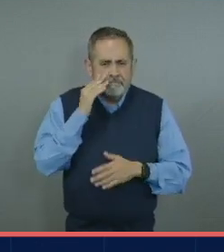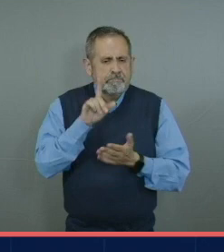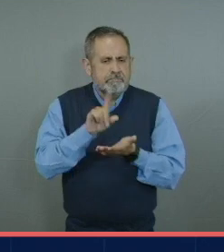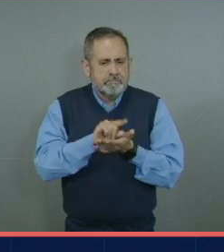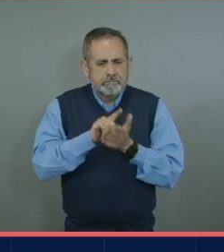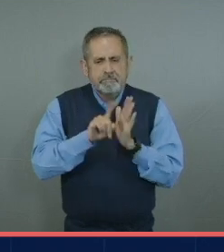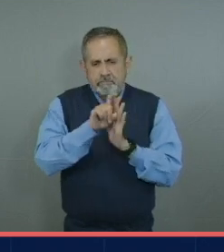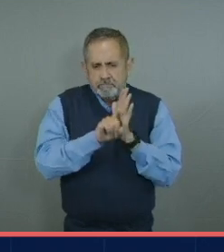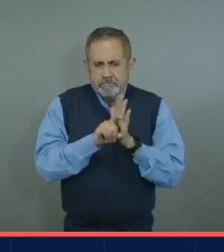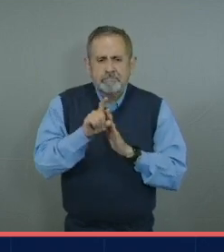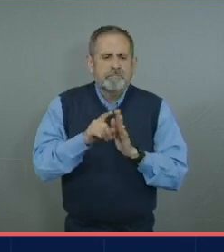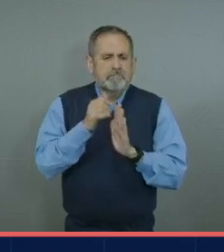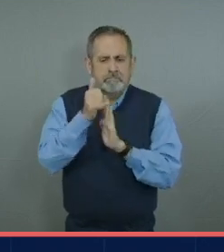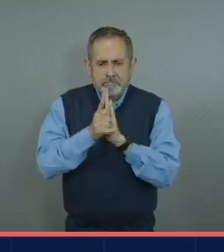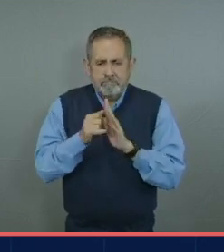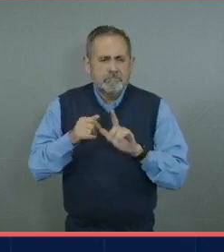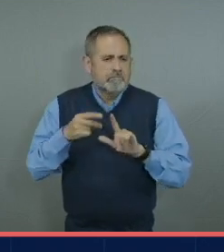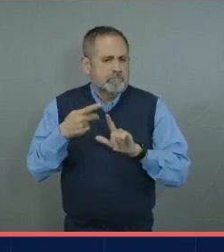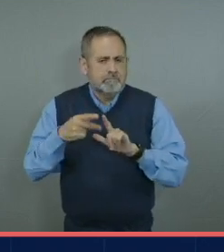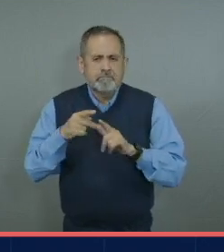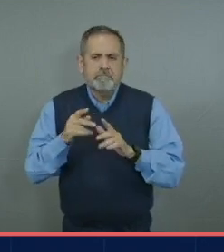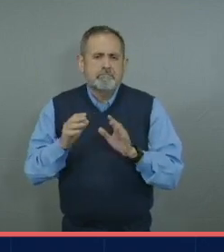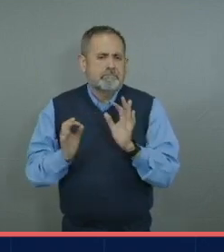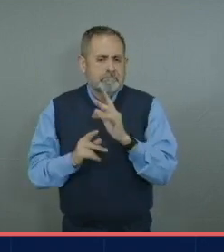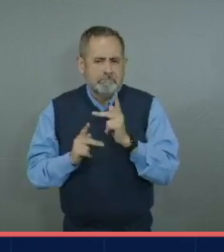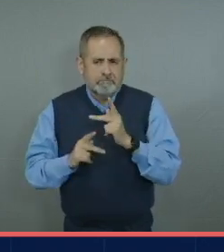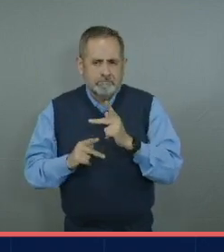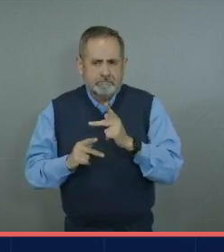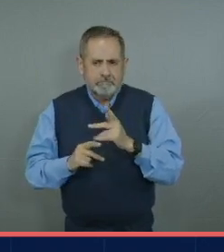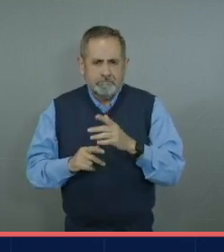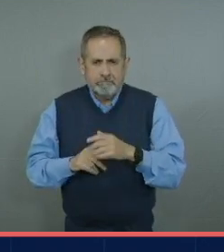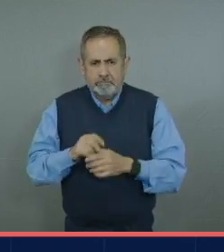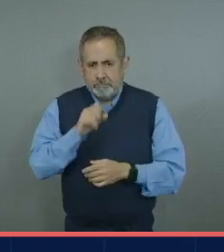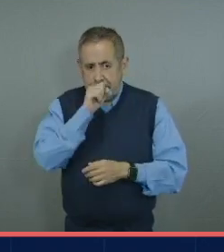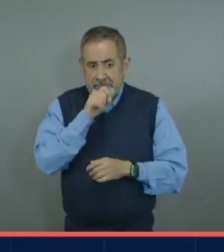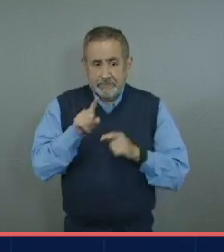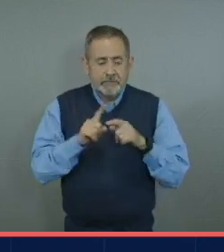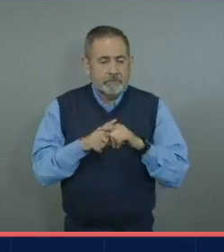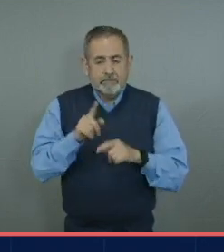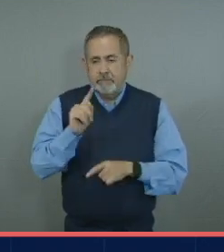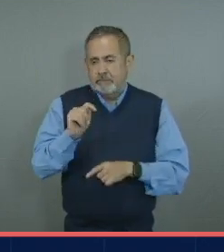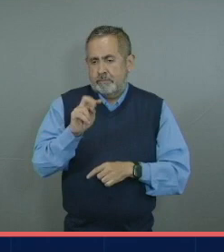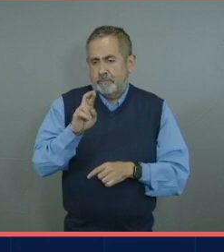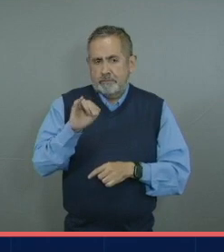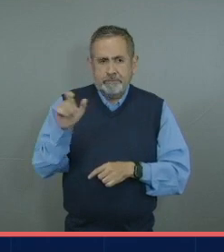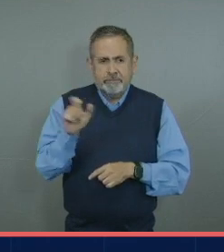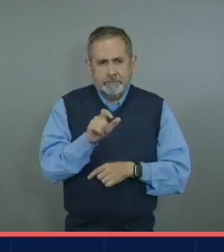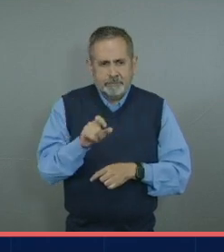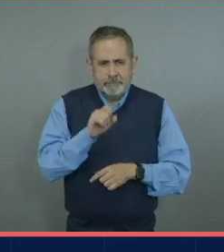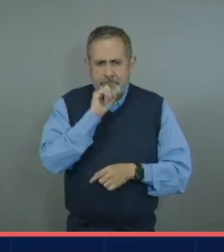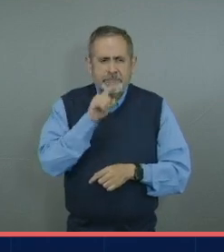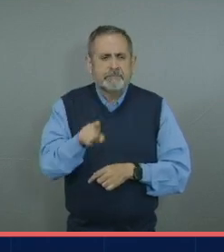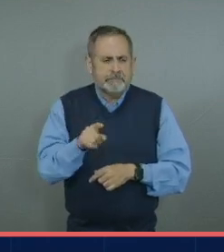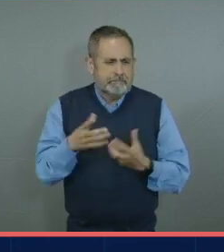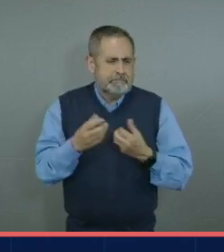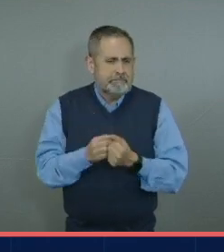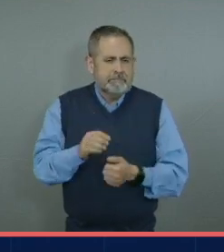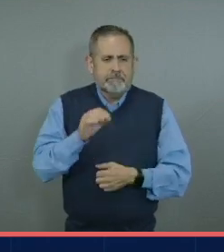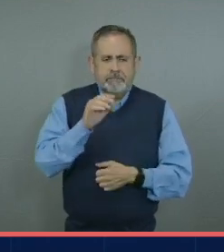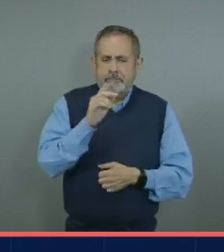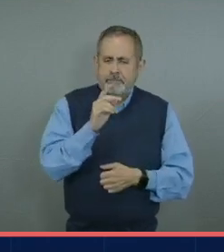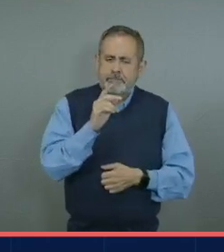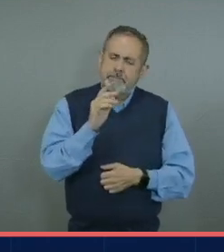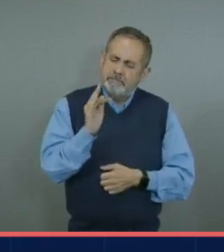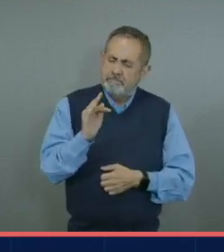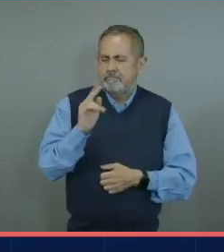de YouTube, TikTok, también en Threads, que es la nueva red social. Aquí, FP a la Carta. Ahí me pueden